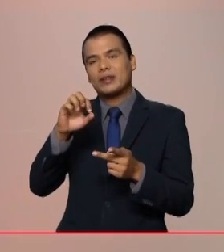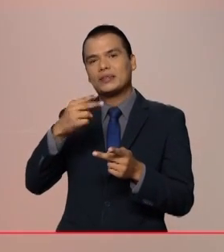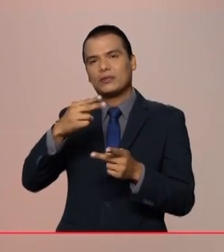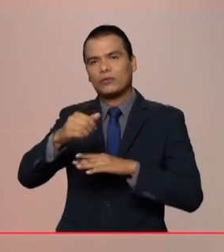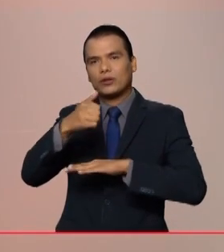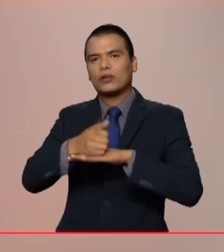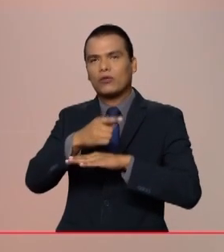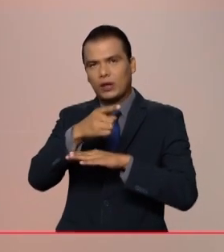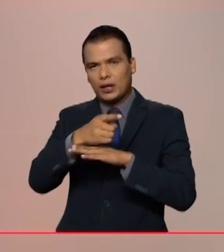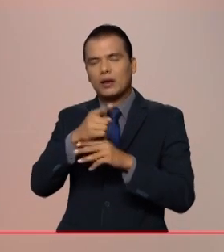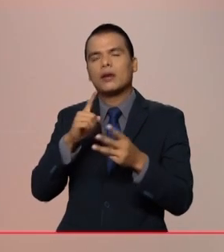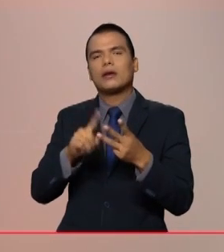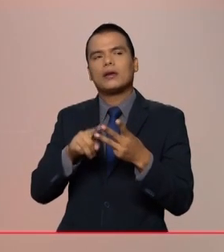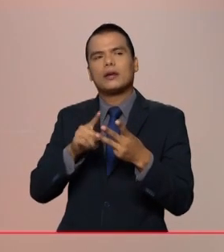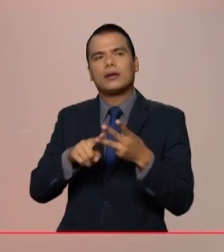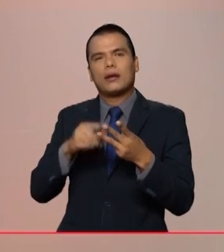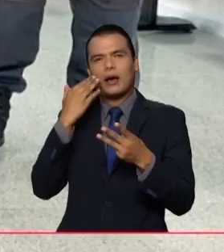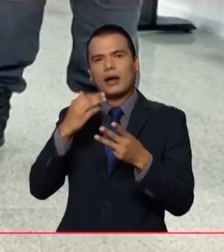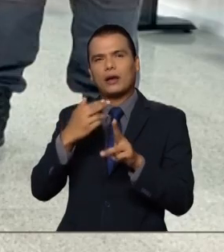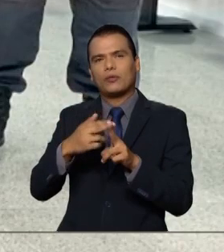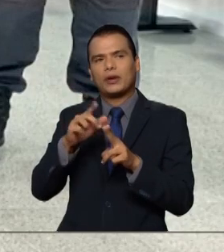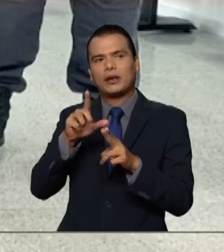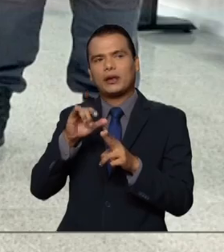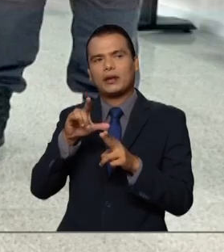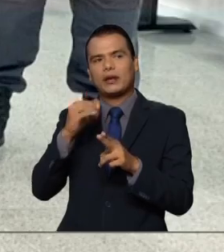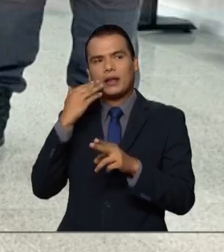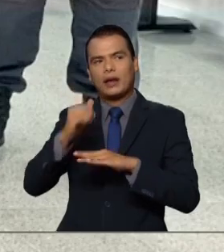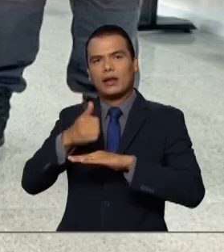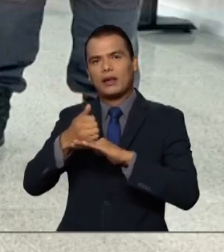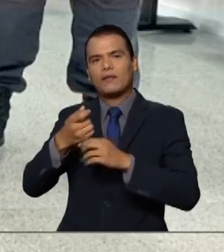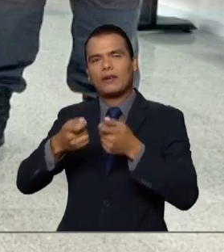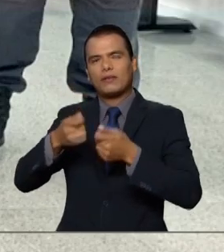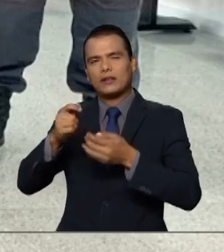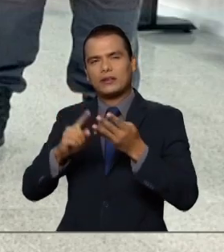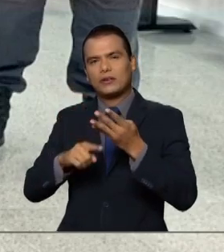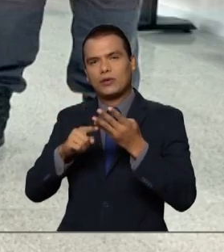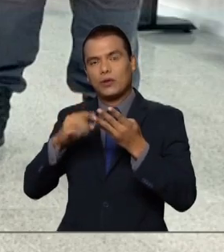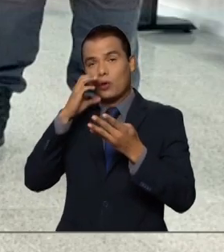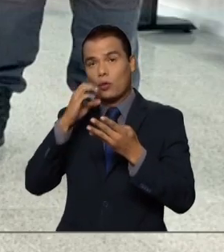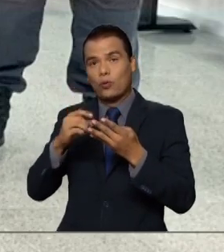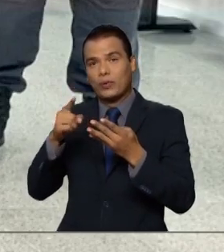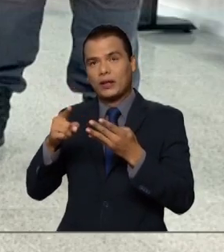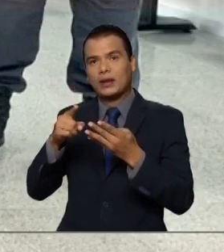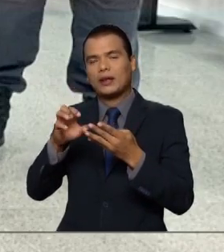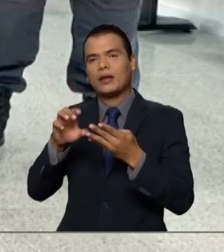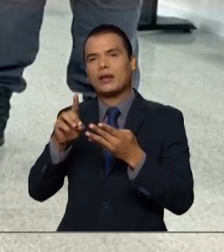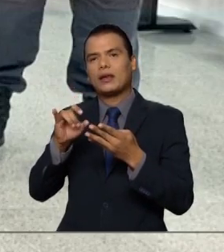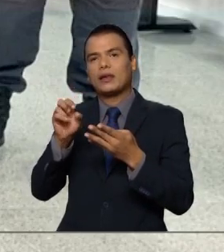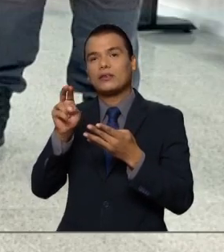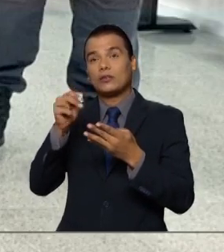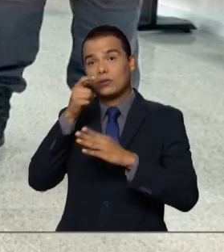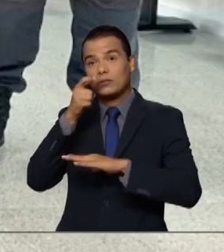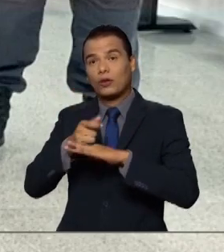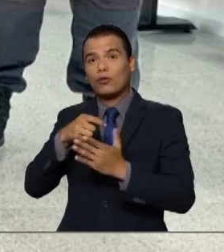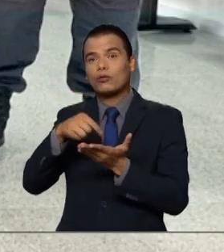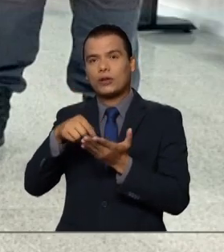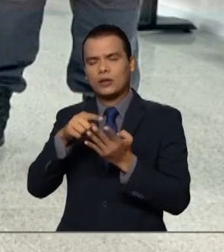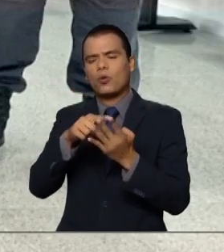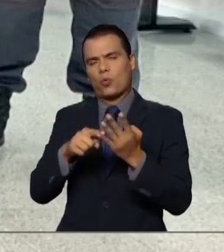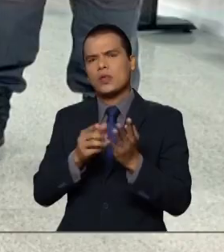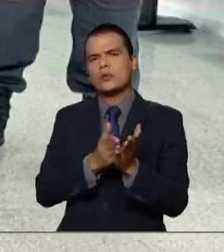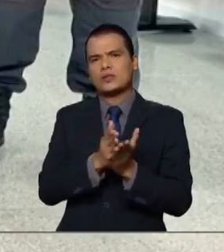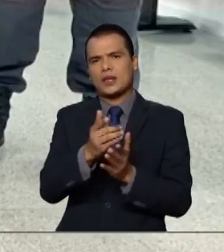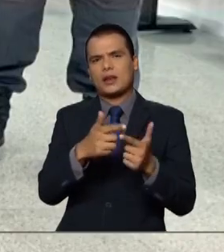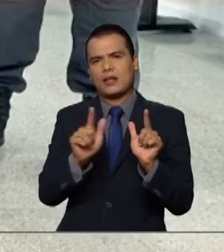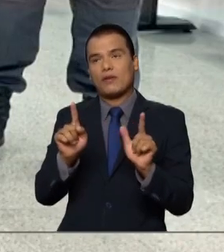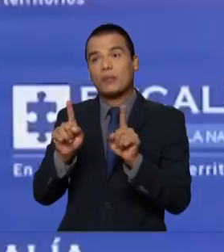vicerrector, Lilia Mercedes Mena López, jefe financiera, y Edinson Ledesma Ramírez, supervisor del contrato. Estos hechos, la